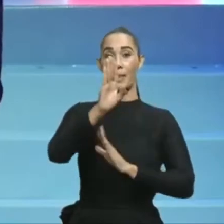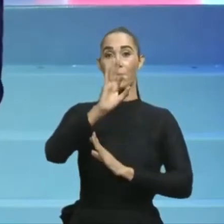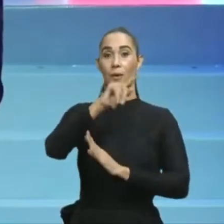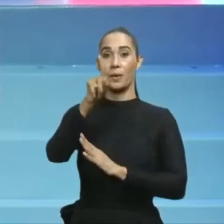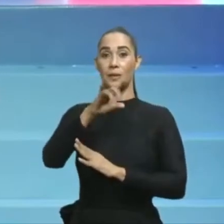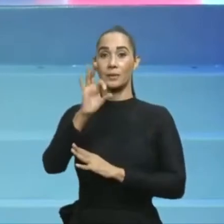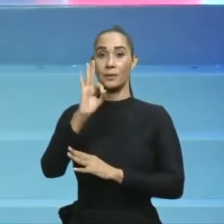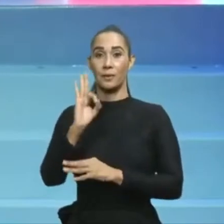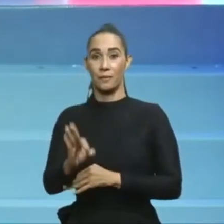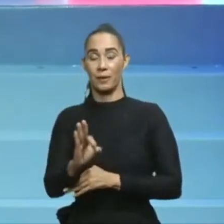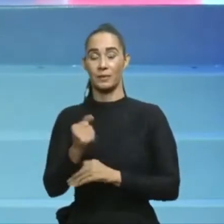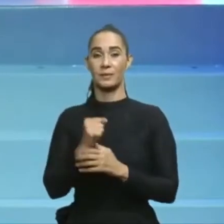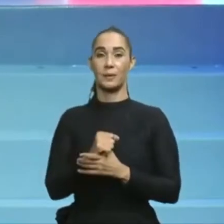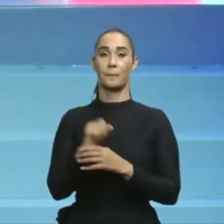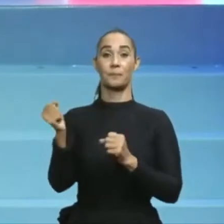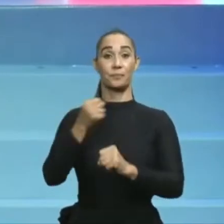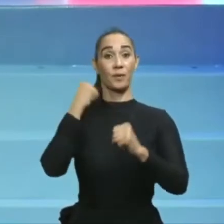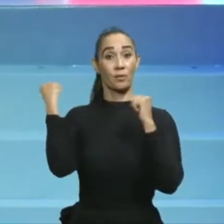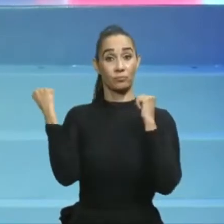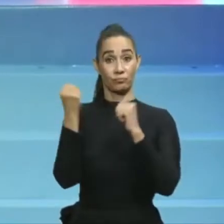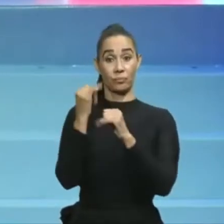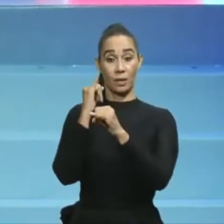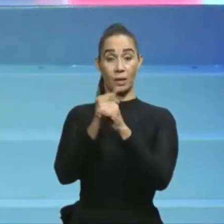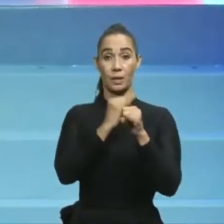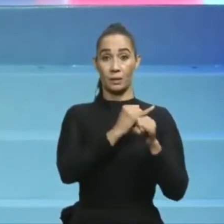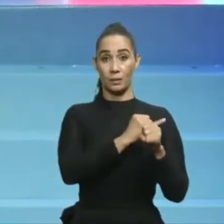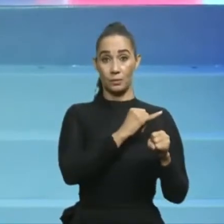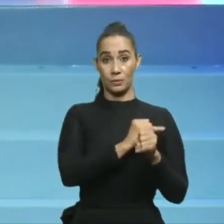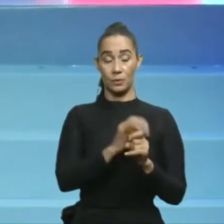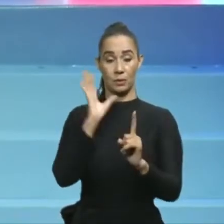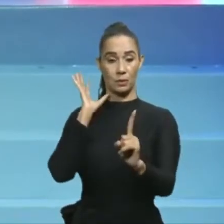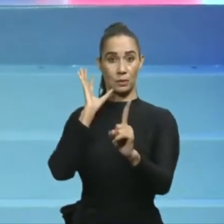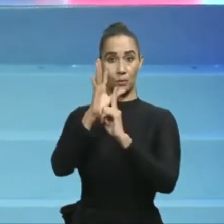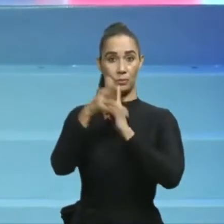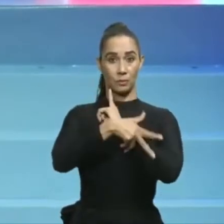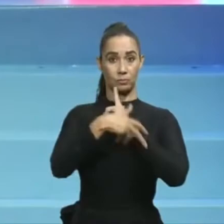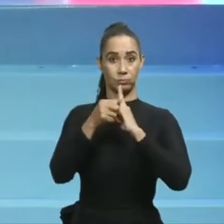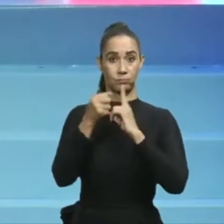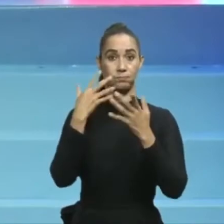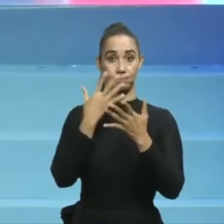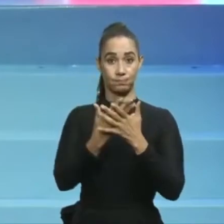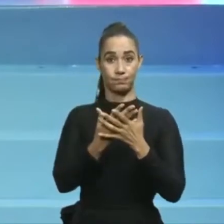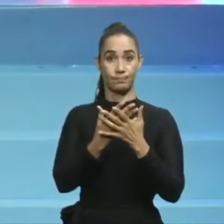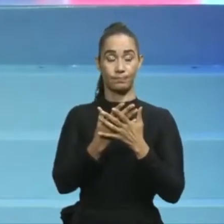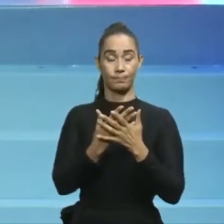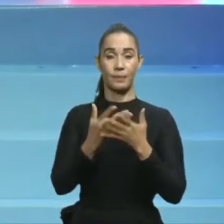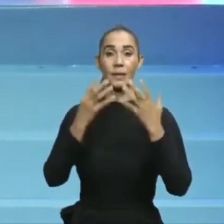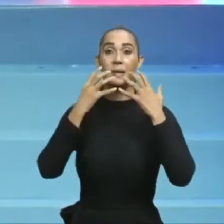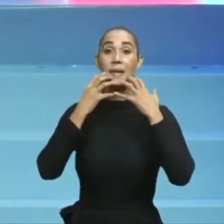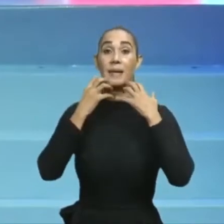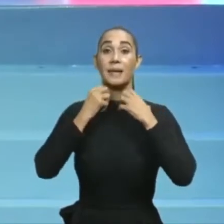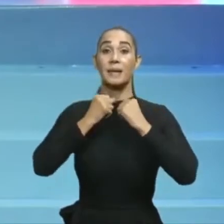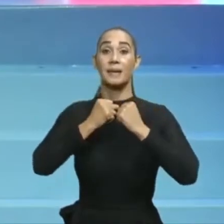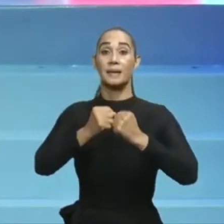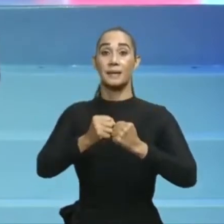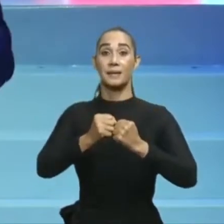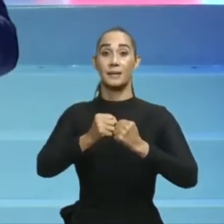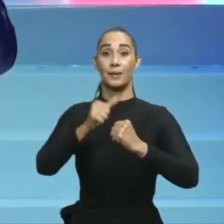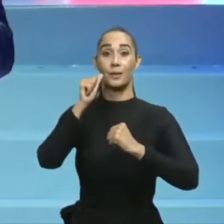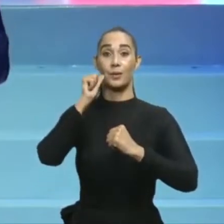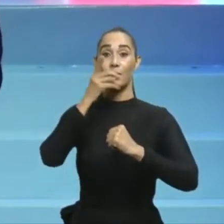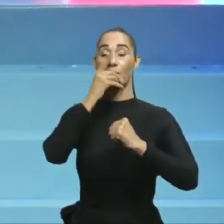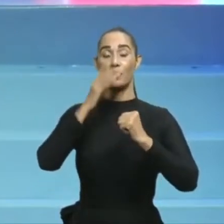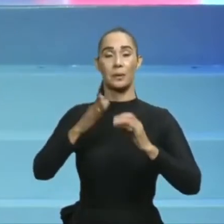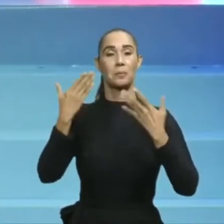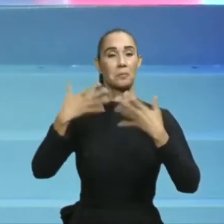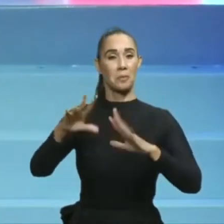mayor salto de fortalecimiento de nuestras instituciones y de lucha contra la corrupción queridos compatriotas ustedes